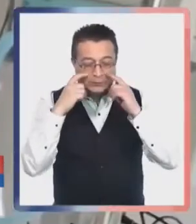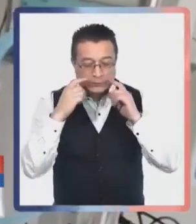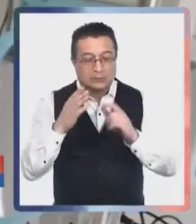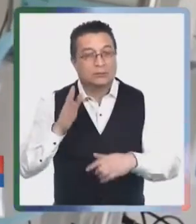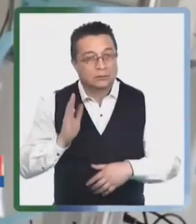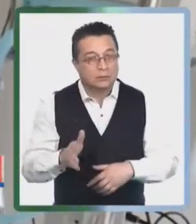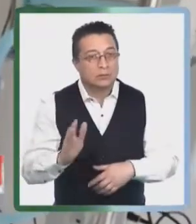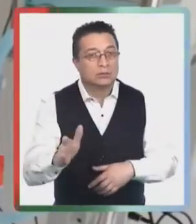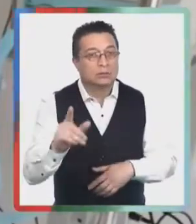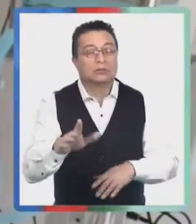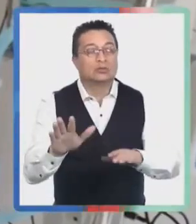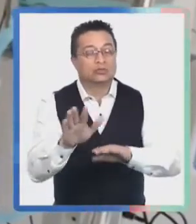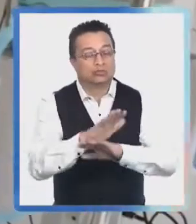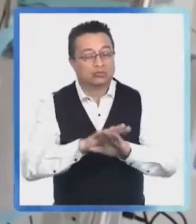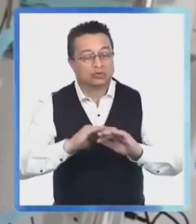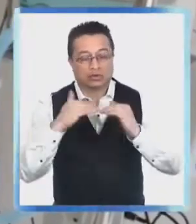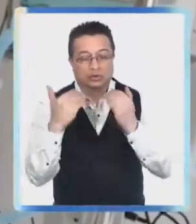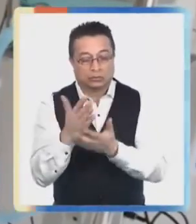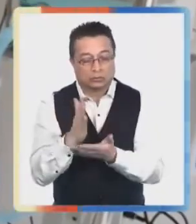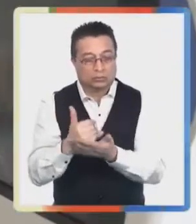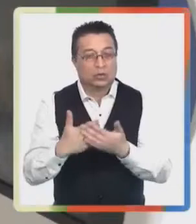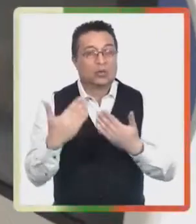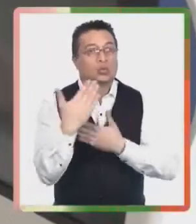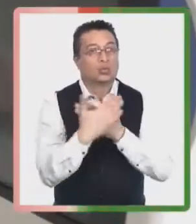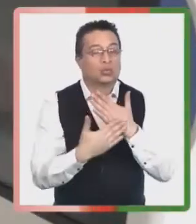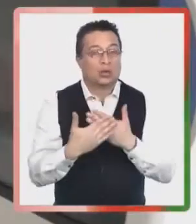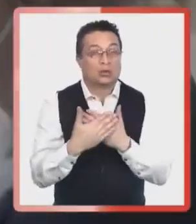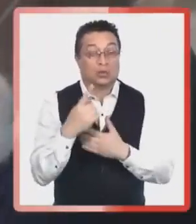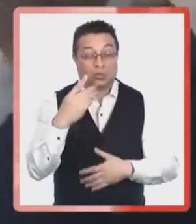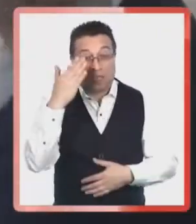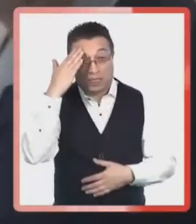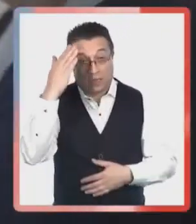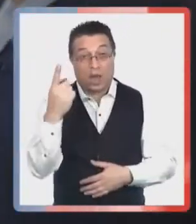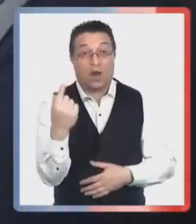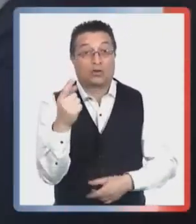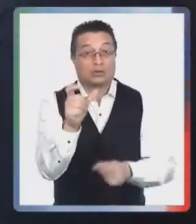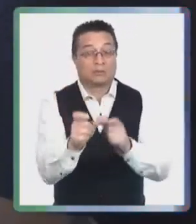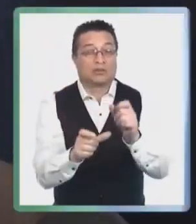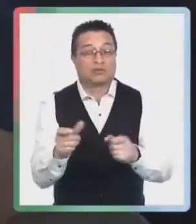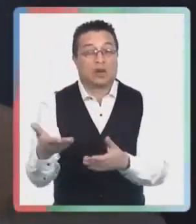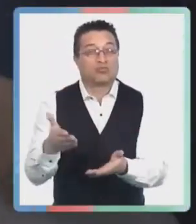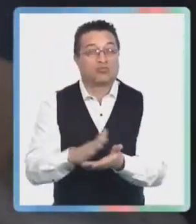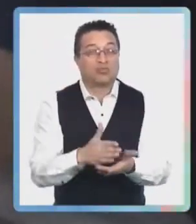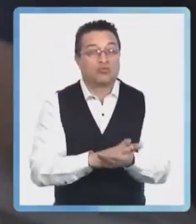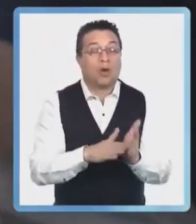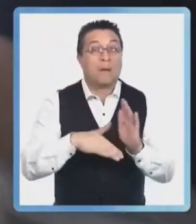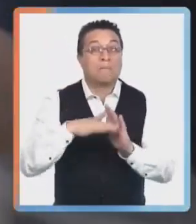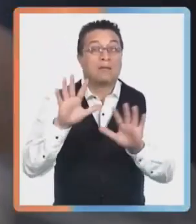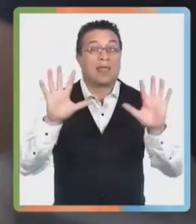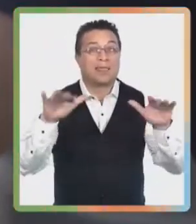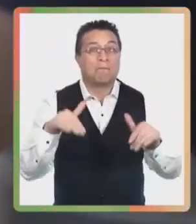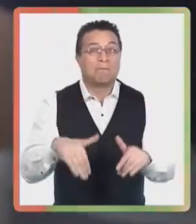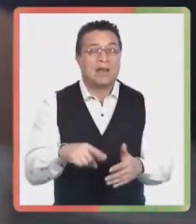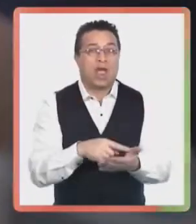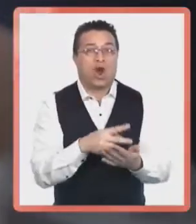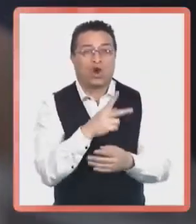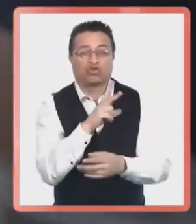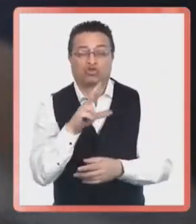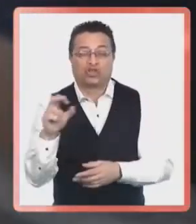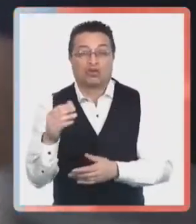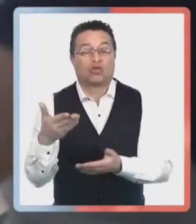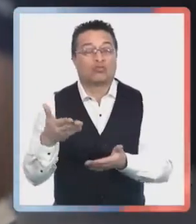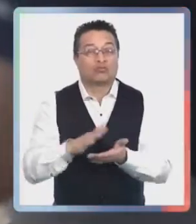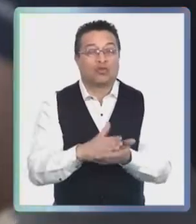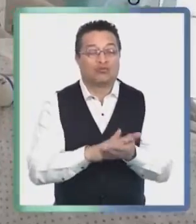mascarilla y manteniendo todas las medidas de cuidado. En el último día, 11 personas fallecieron y más de 10.800 se contagiaron de